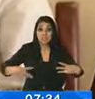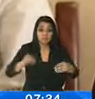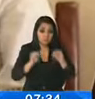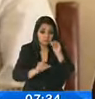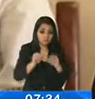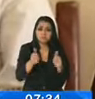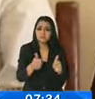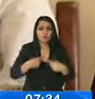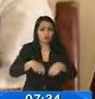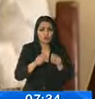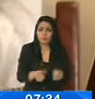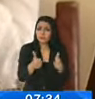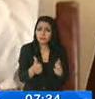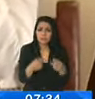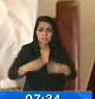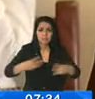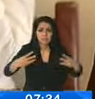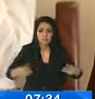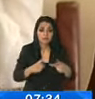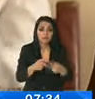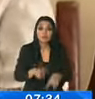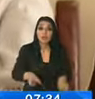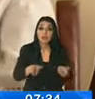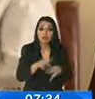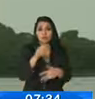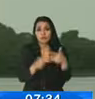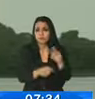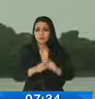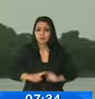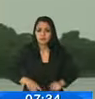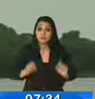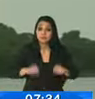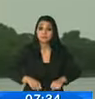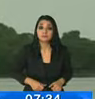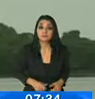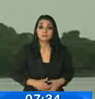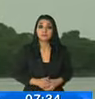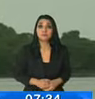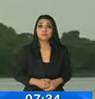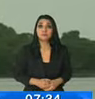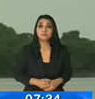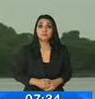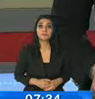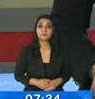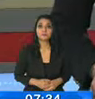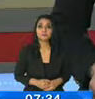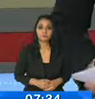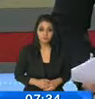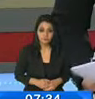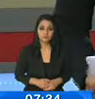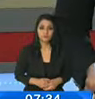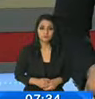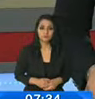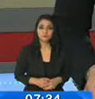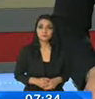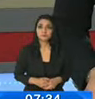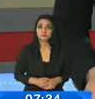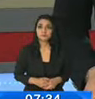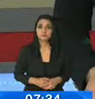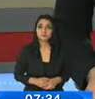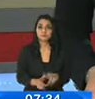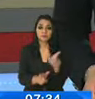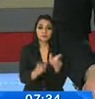estipulado en el contrato, el precio, etcétera, etcétera. Informó Marcela Maquilón. Y por su parte, comuneros